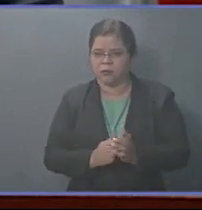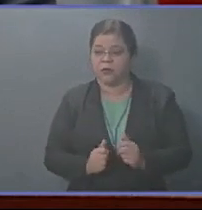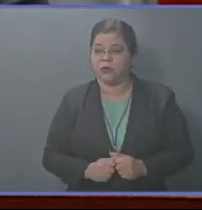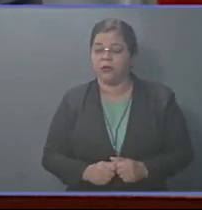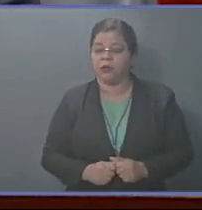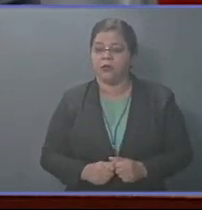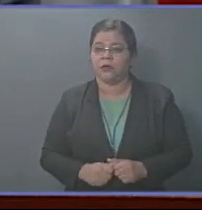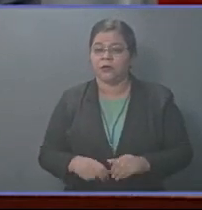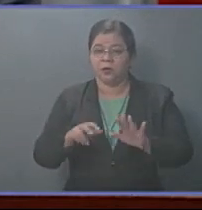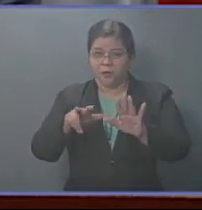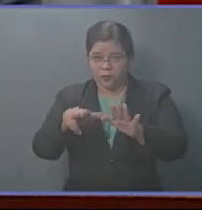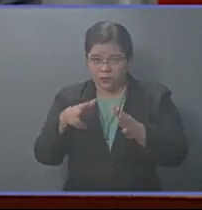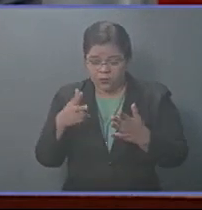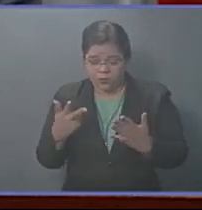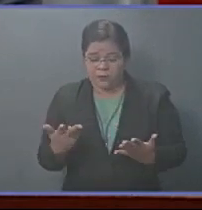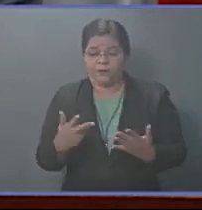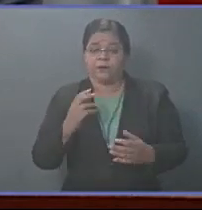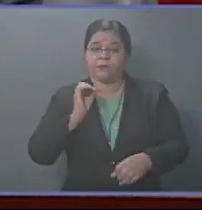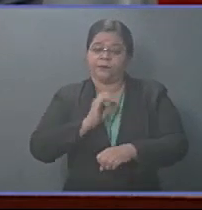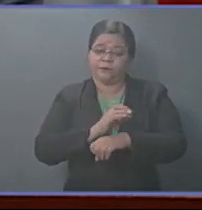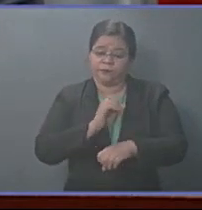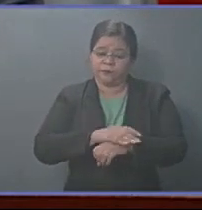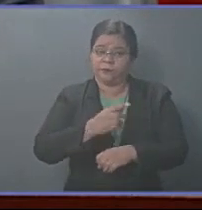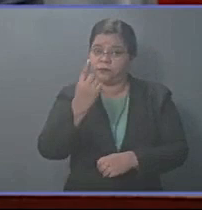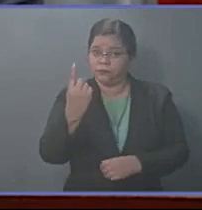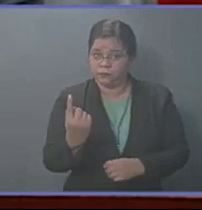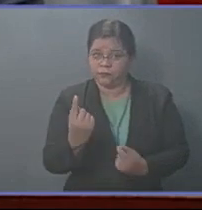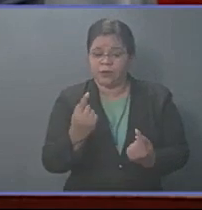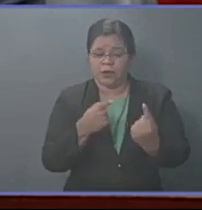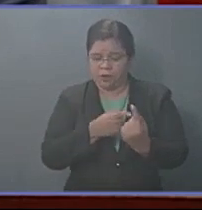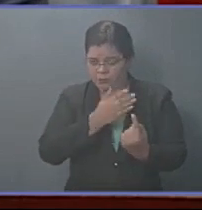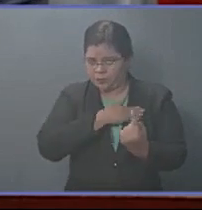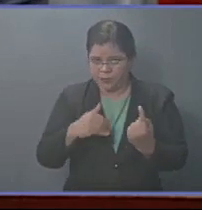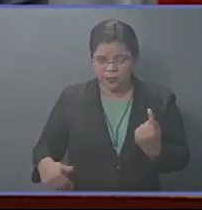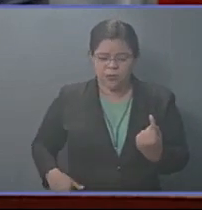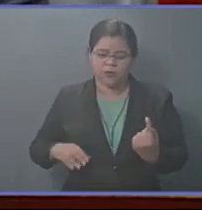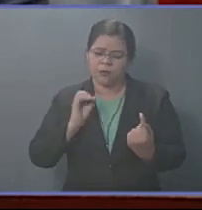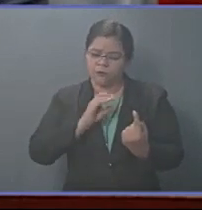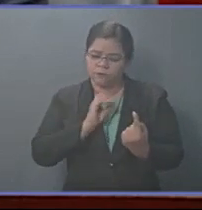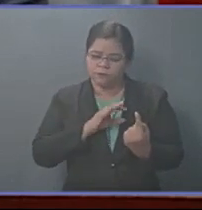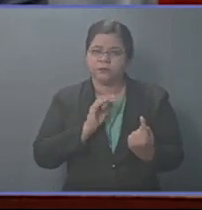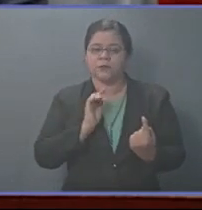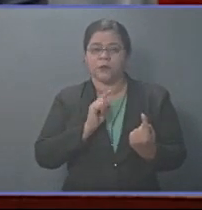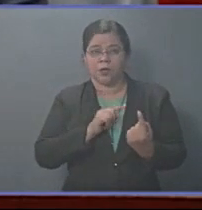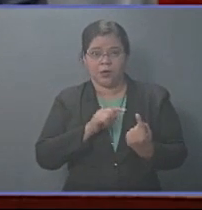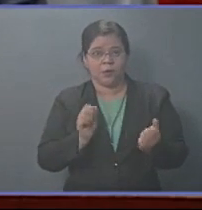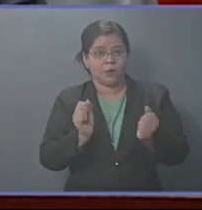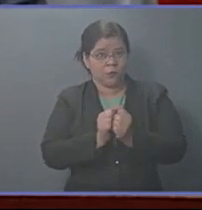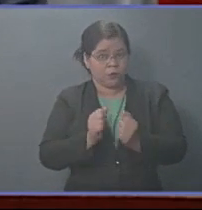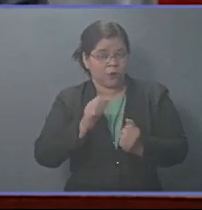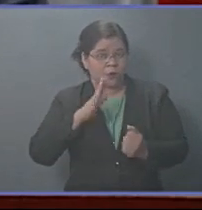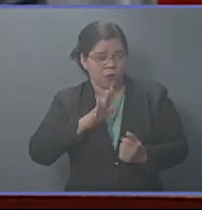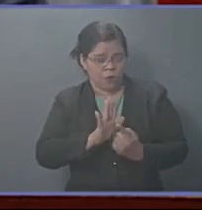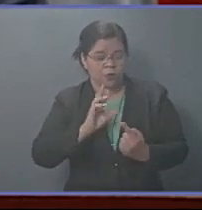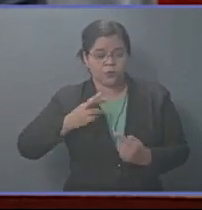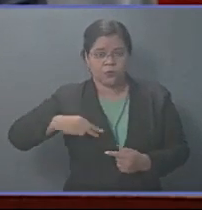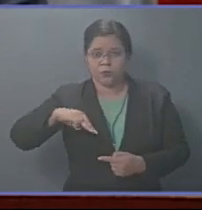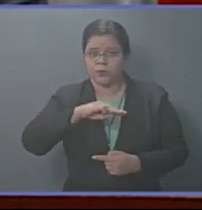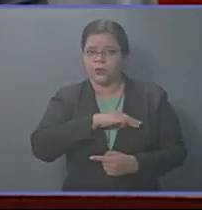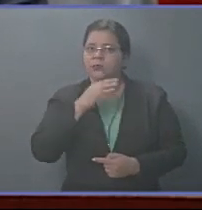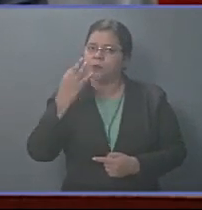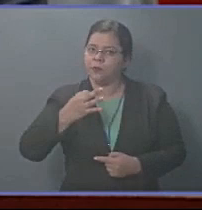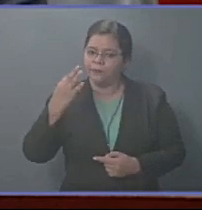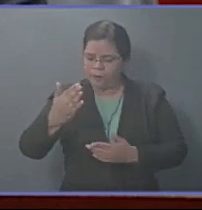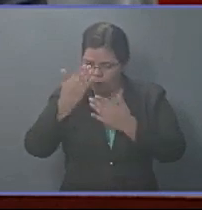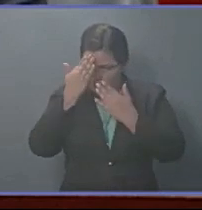8º recomienda al ciudadano presidente que juntamente con el consejo de ministros acn ante